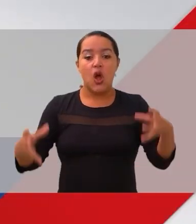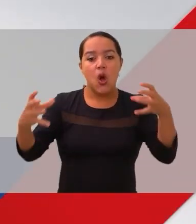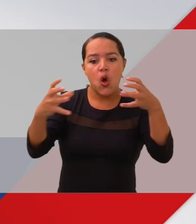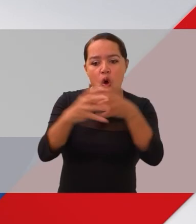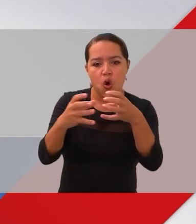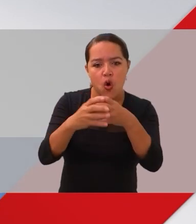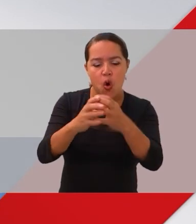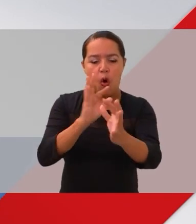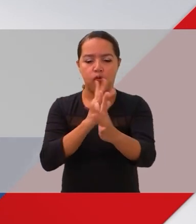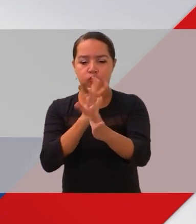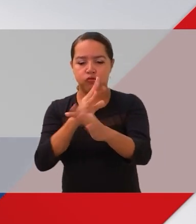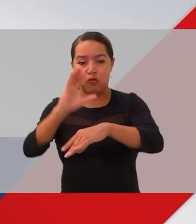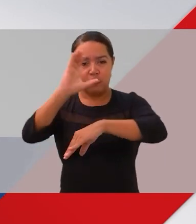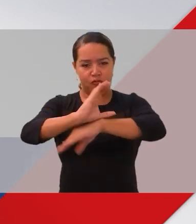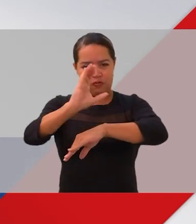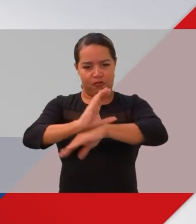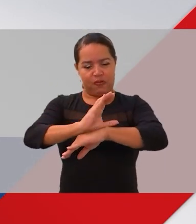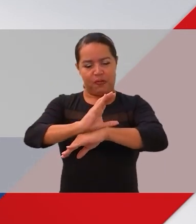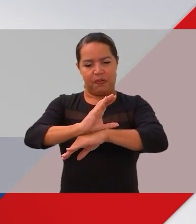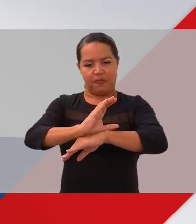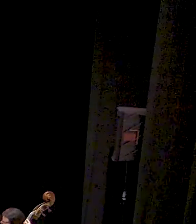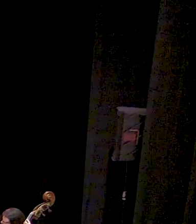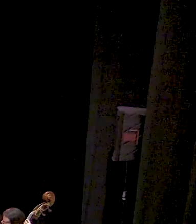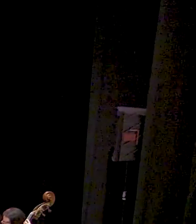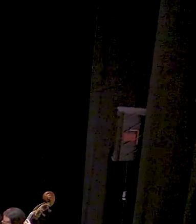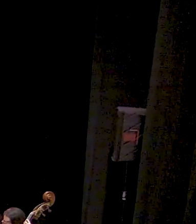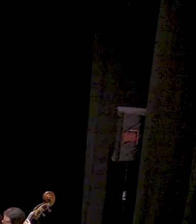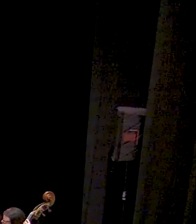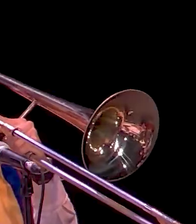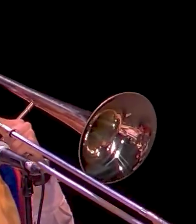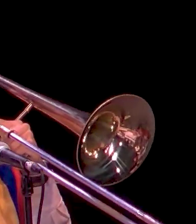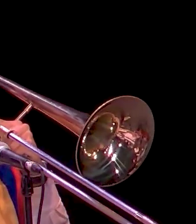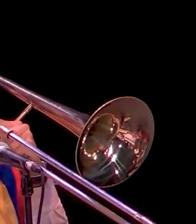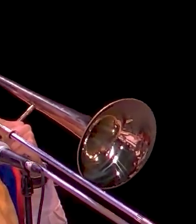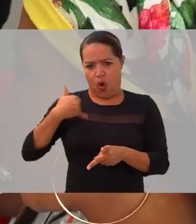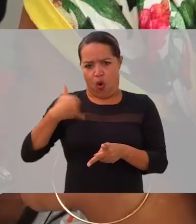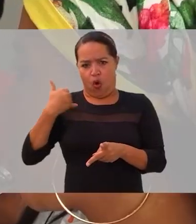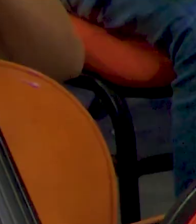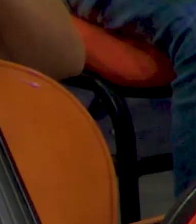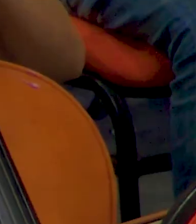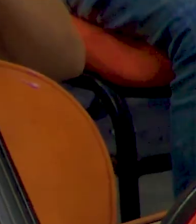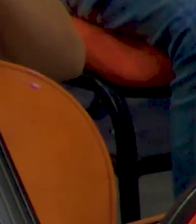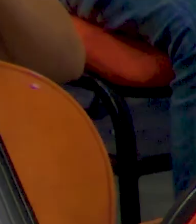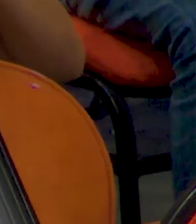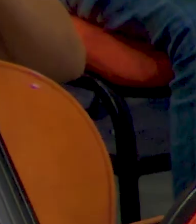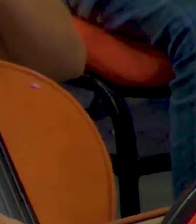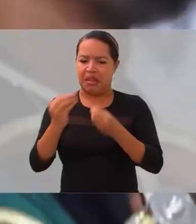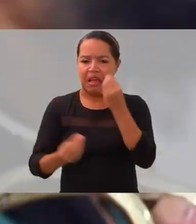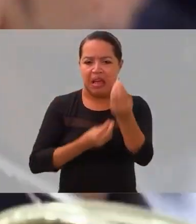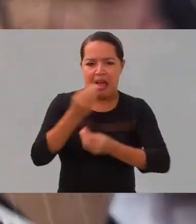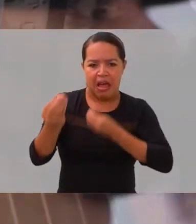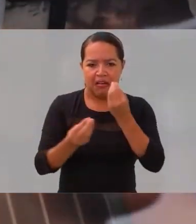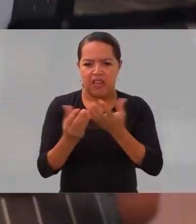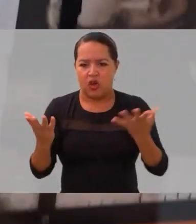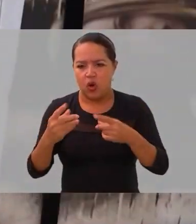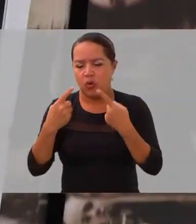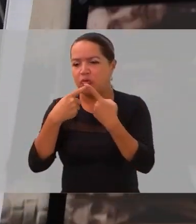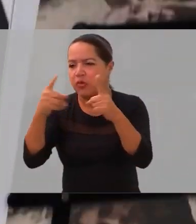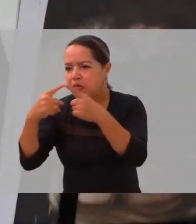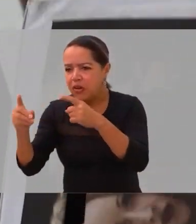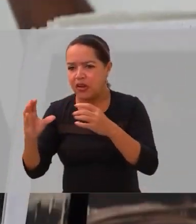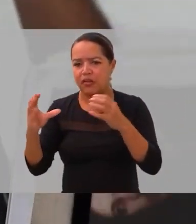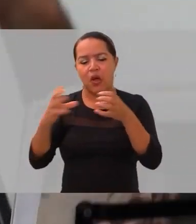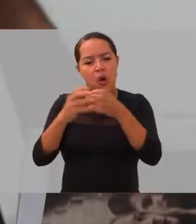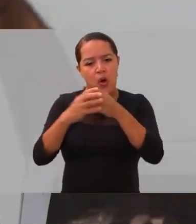Orquesta Filarmónica Caja Mag Está conformada por músicos y jóvenes, intérpretes pertenecientes a los